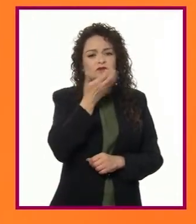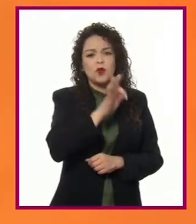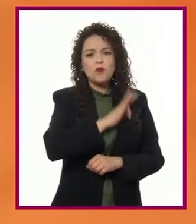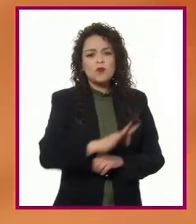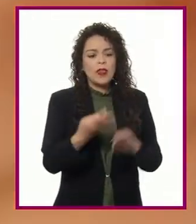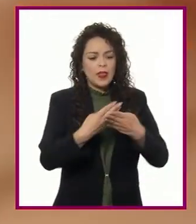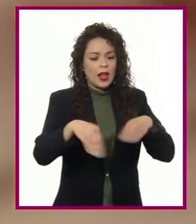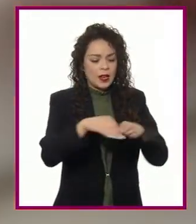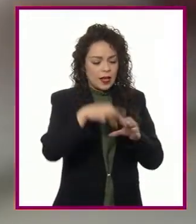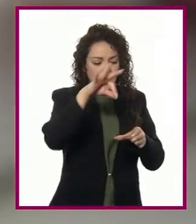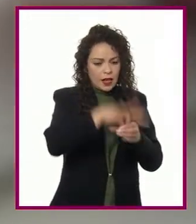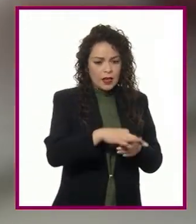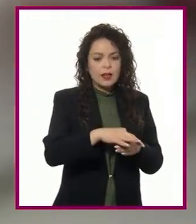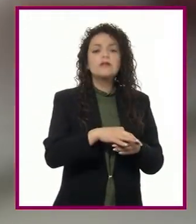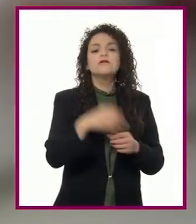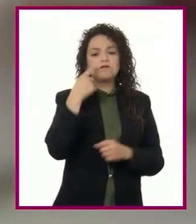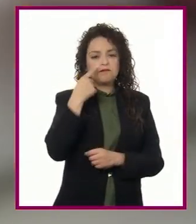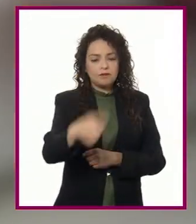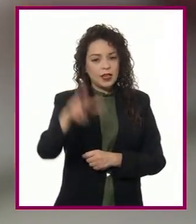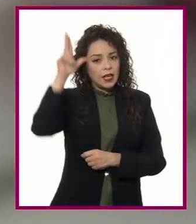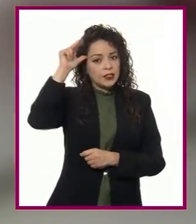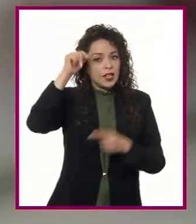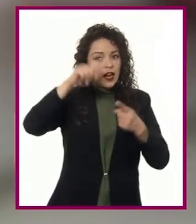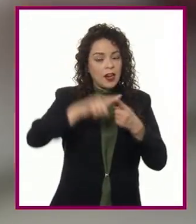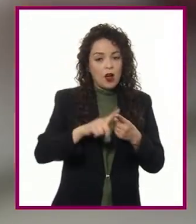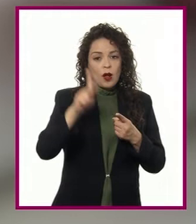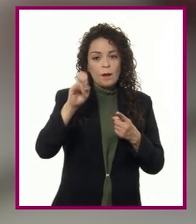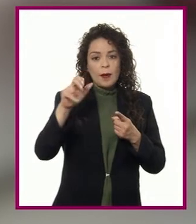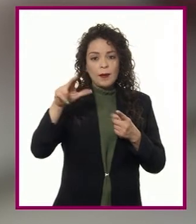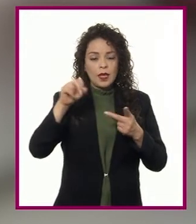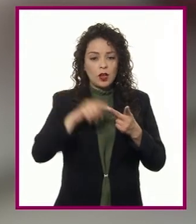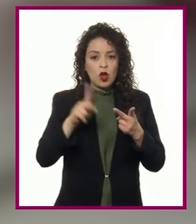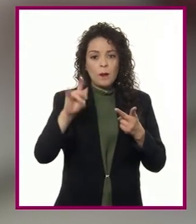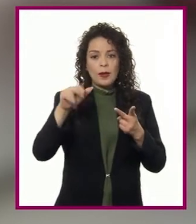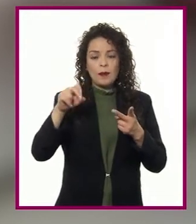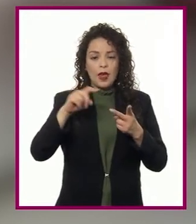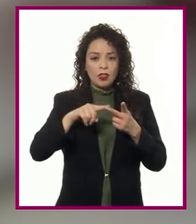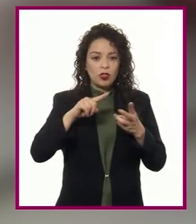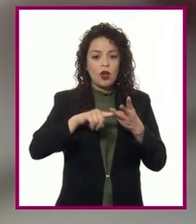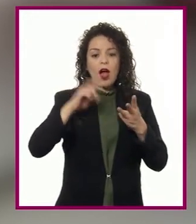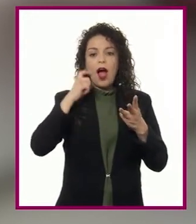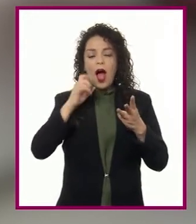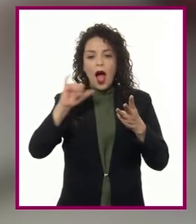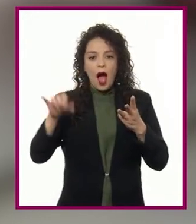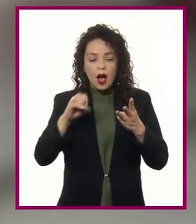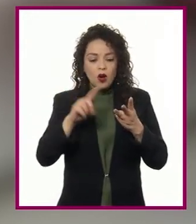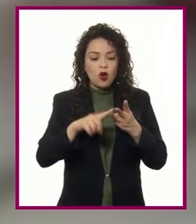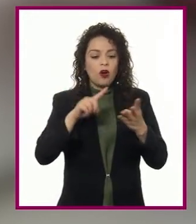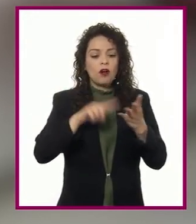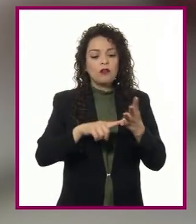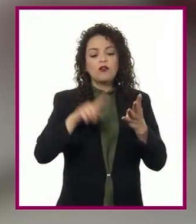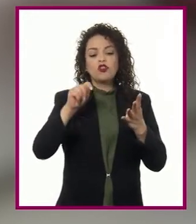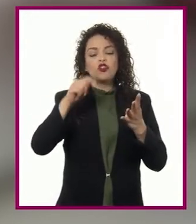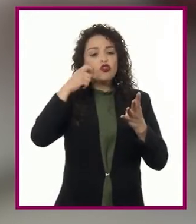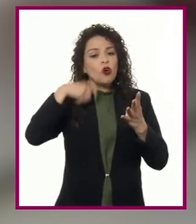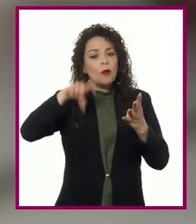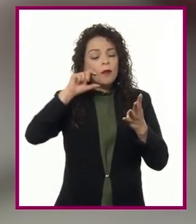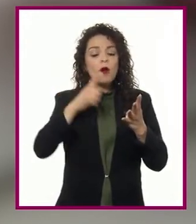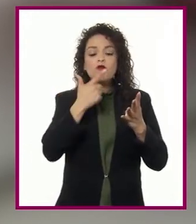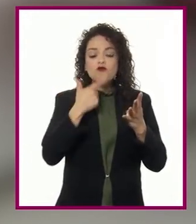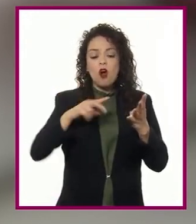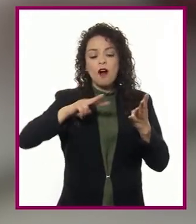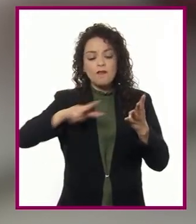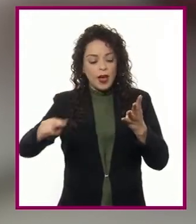son zanahoria, pepino, pimientos, ajo, tomate rojo y verde, calabacines,